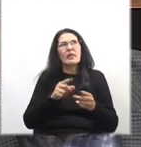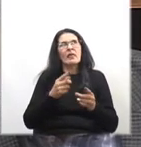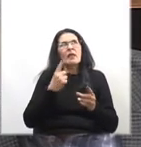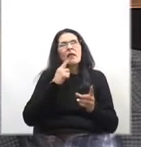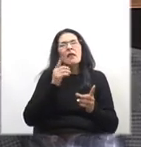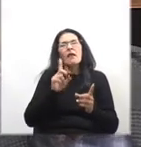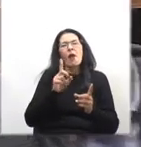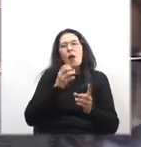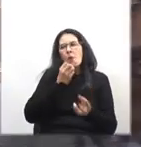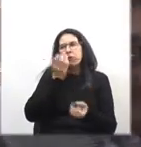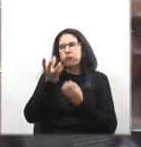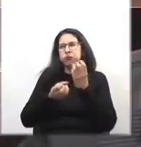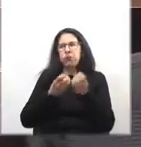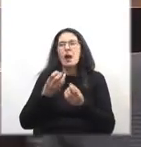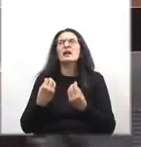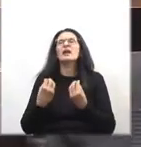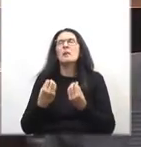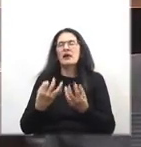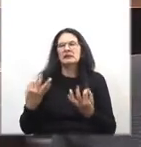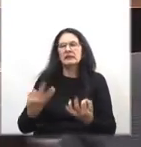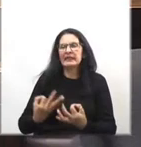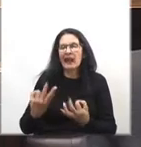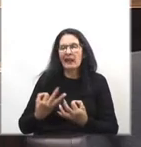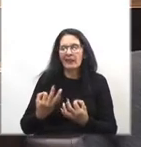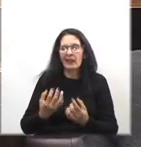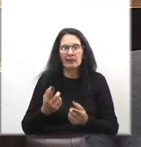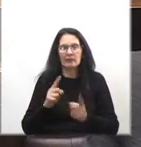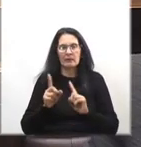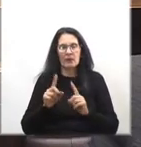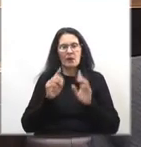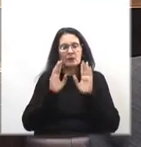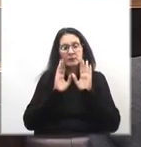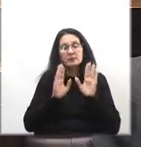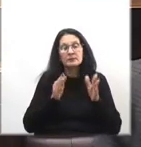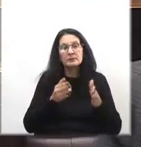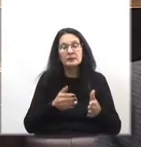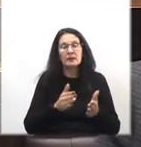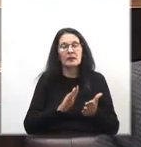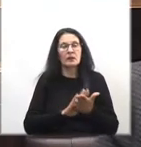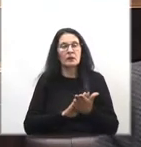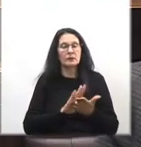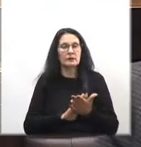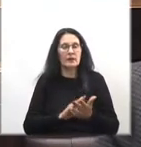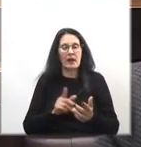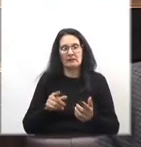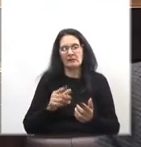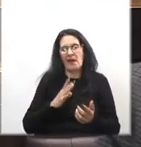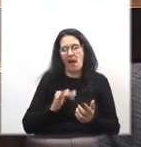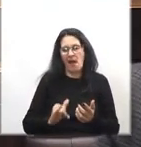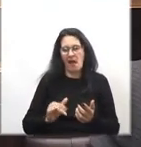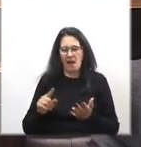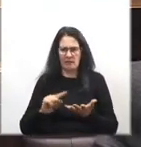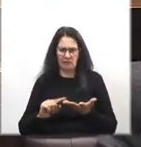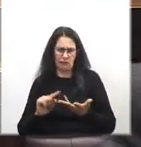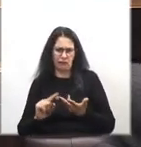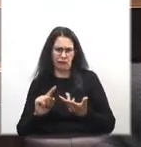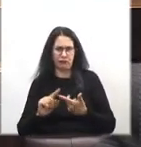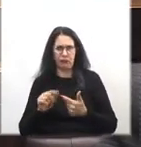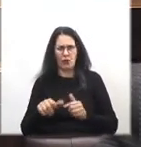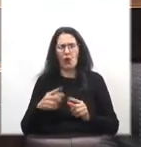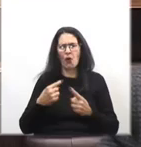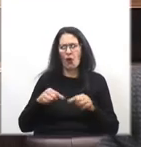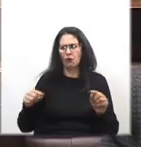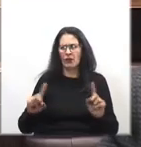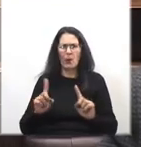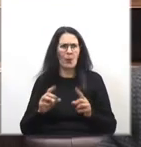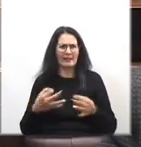que pasa en la realidad o intentar transformar la realidad, se dedica a justificar continuamente las cosas que no están